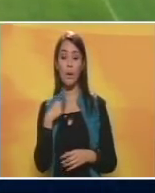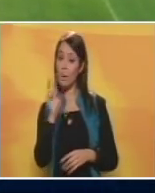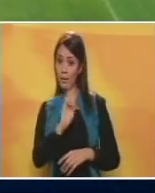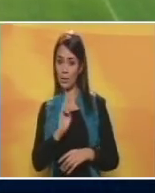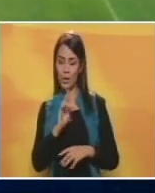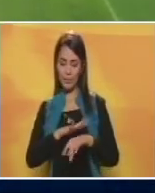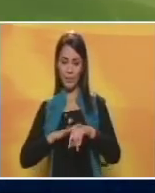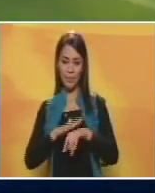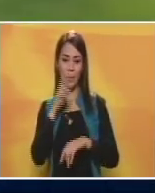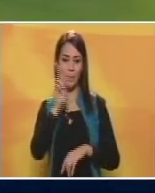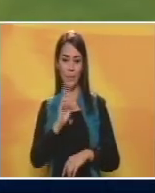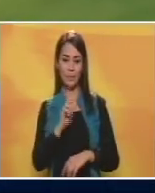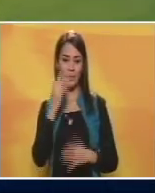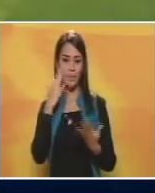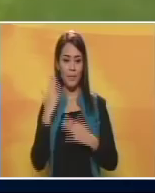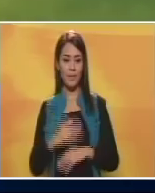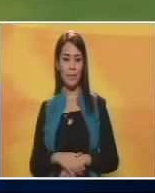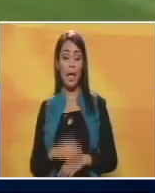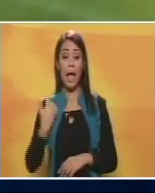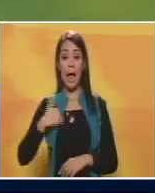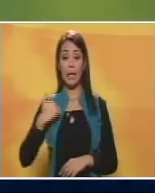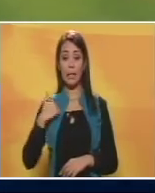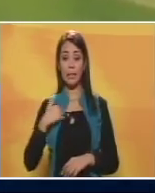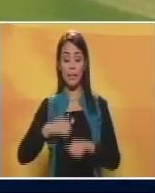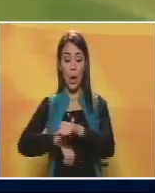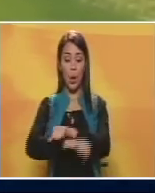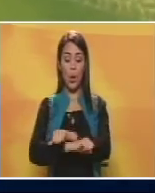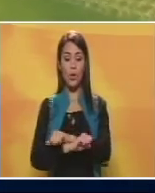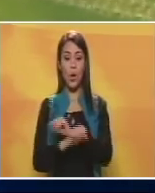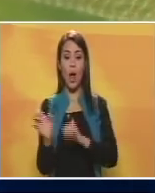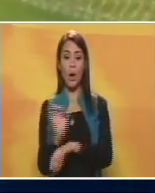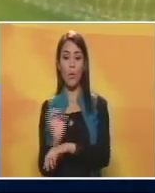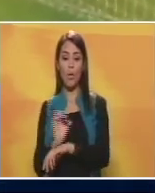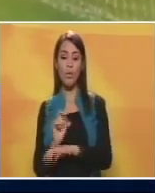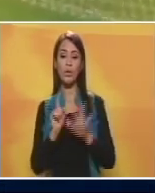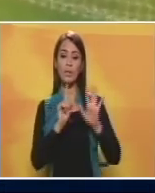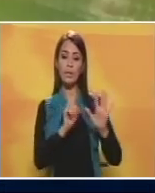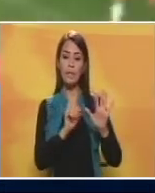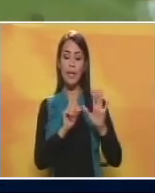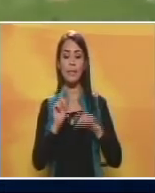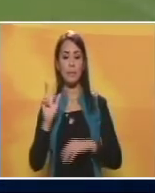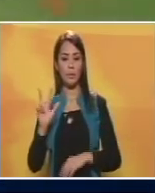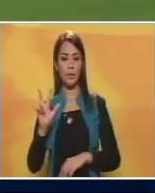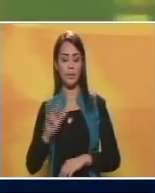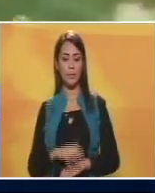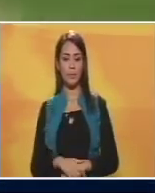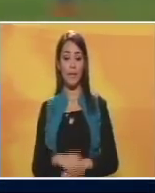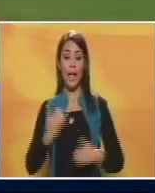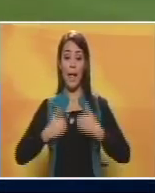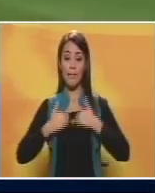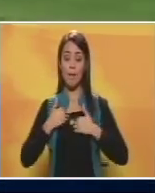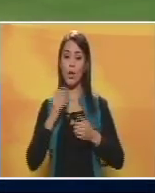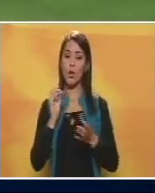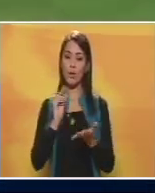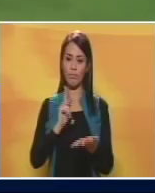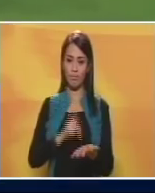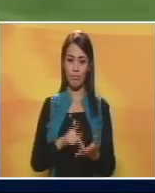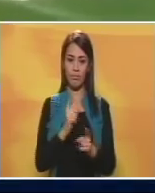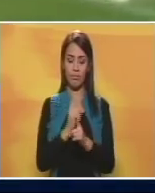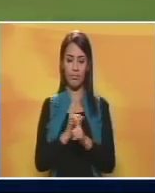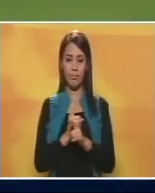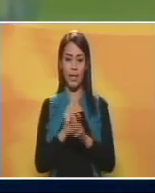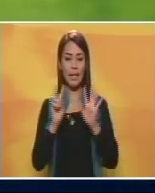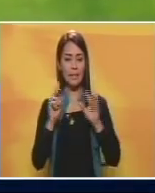Grupo B al cuadrangular. Argentina goleó a Ecuador 6-3. El miércoles jugarán a primera